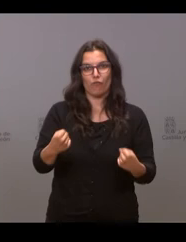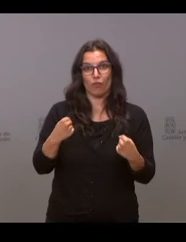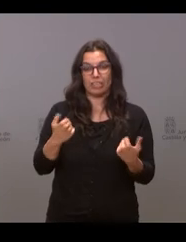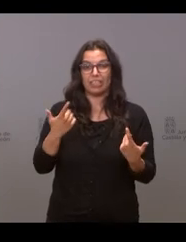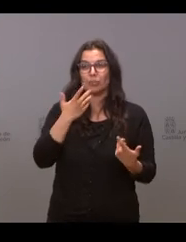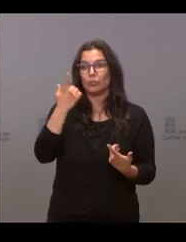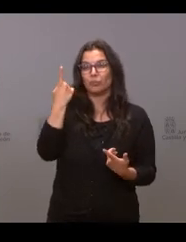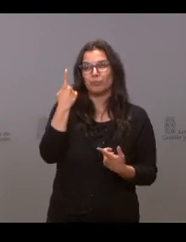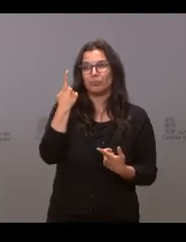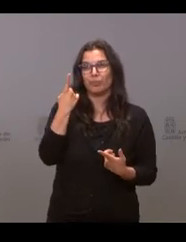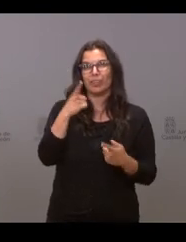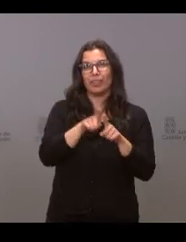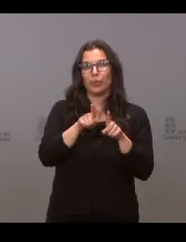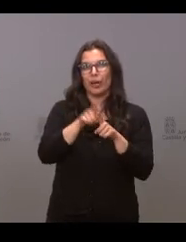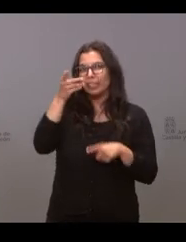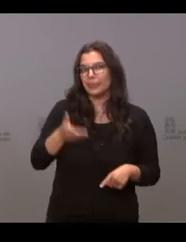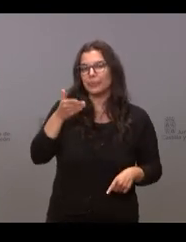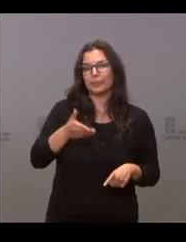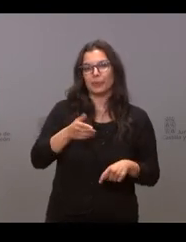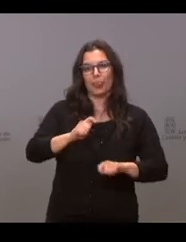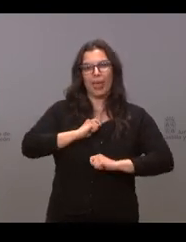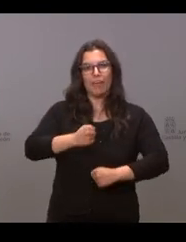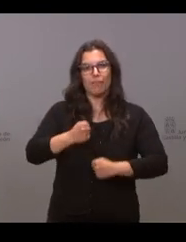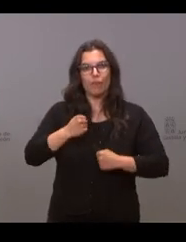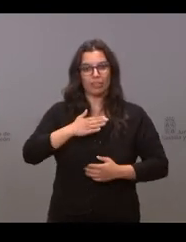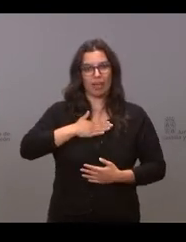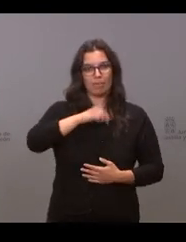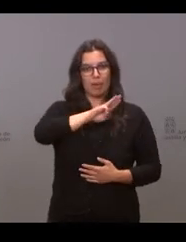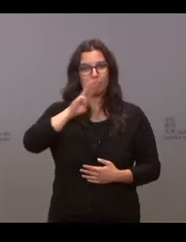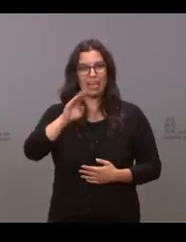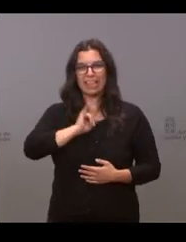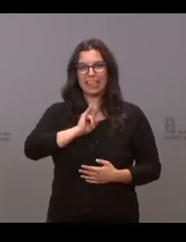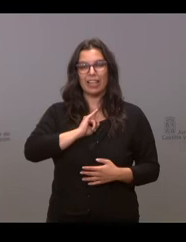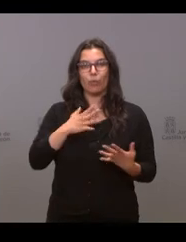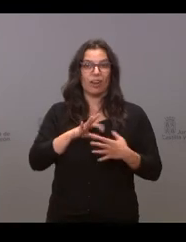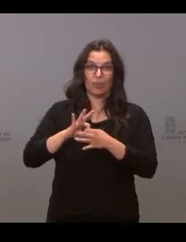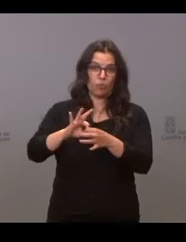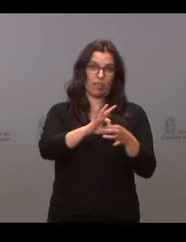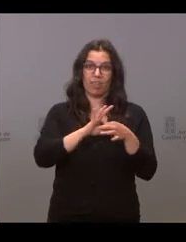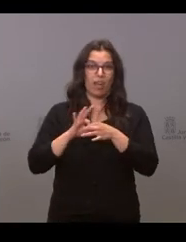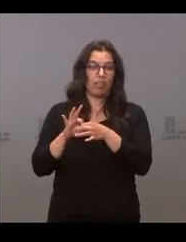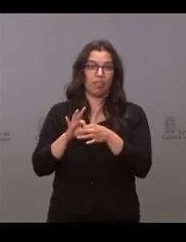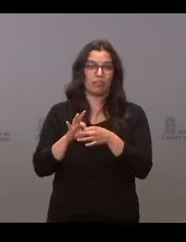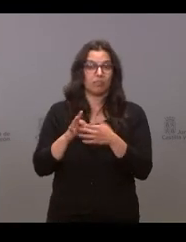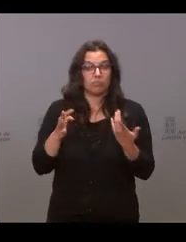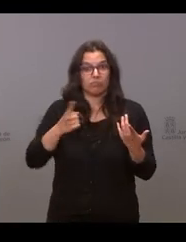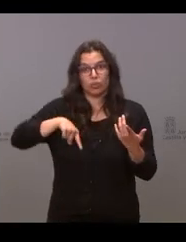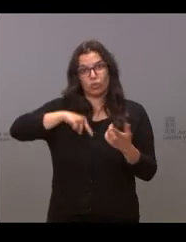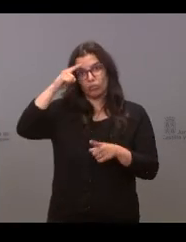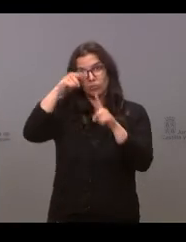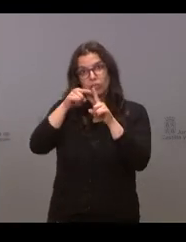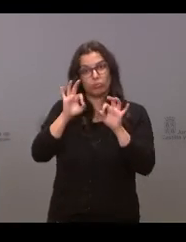una señal que nos ha hecho fuertes al partido popular ha sido la unidad y en eso es en lo que estamos trabajando